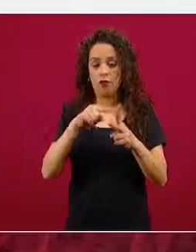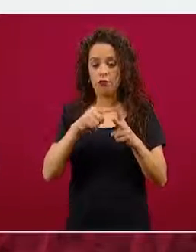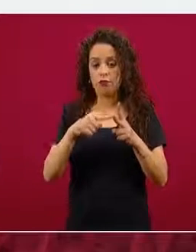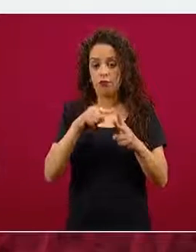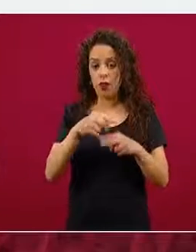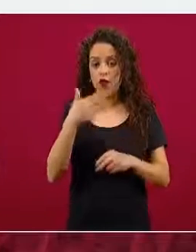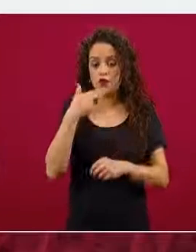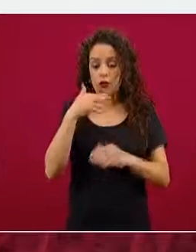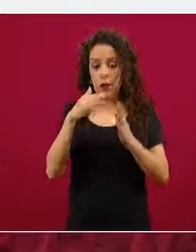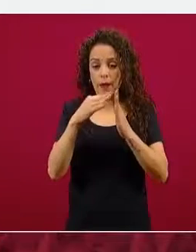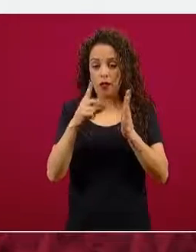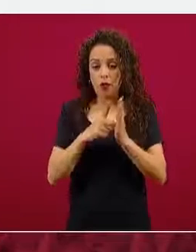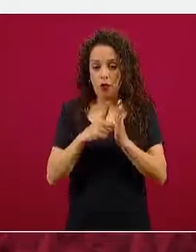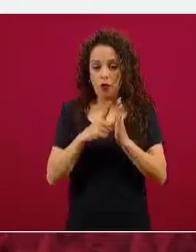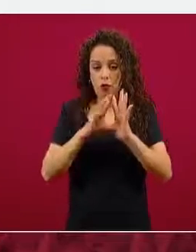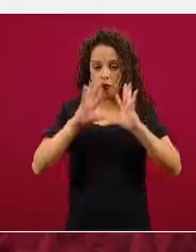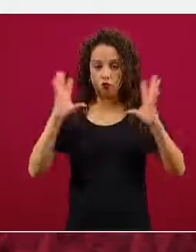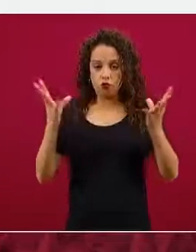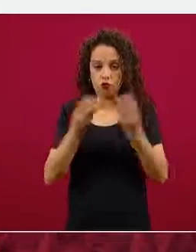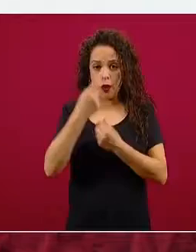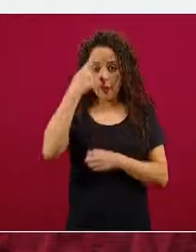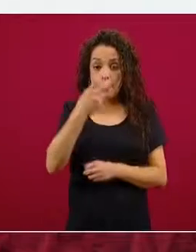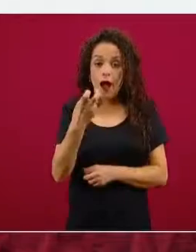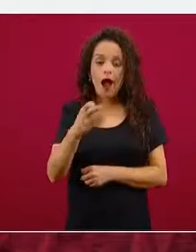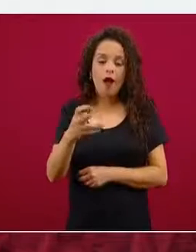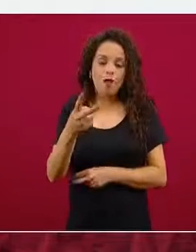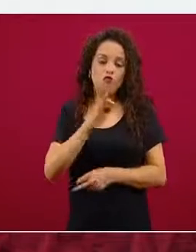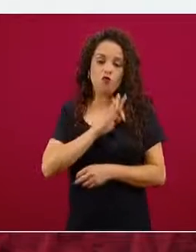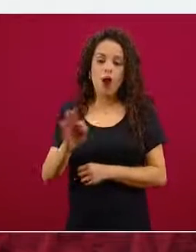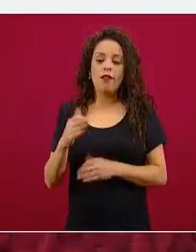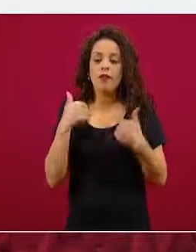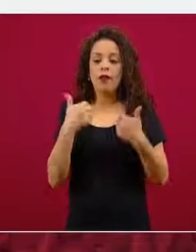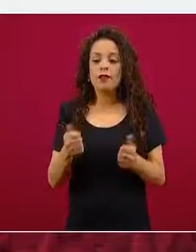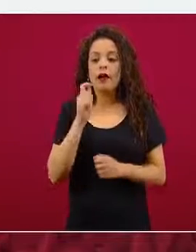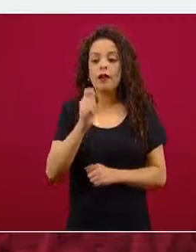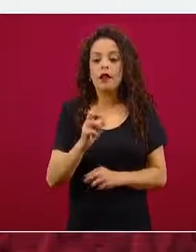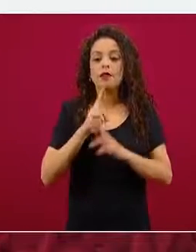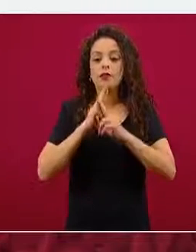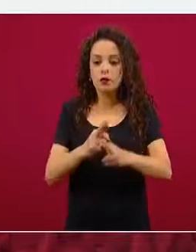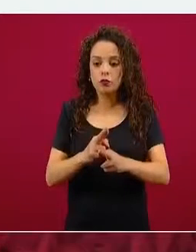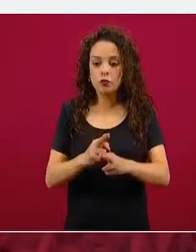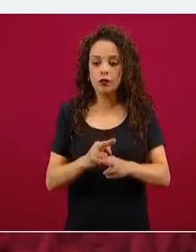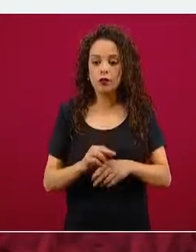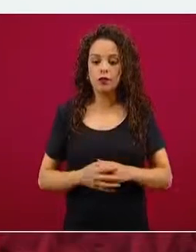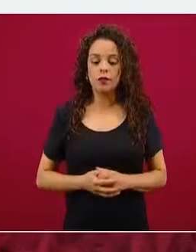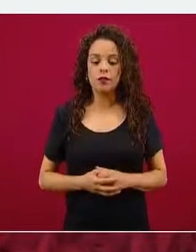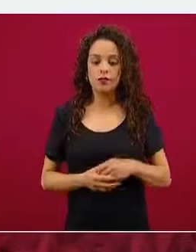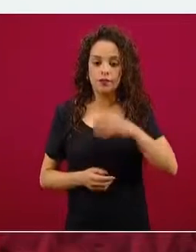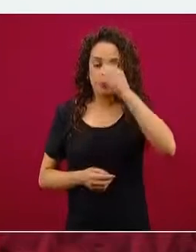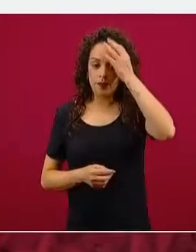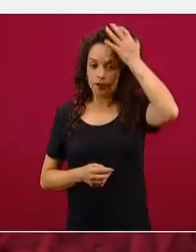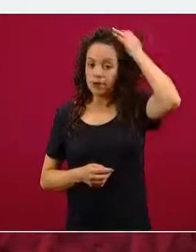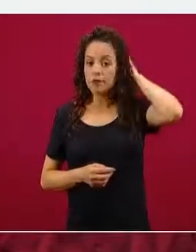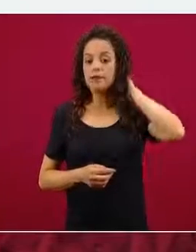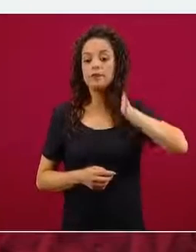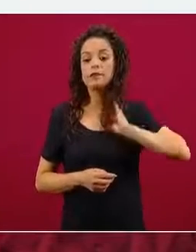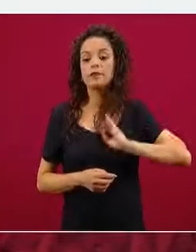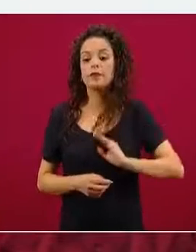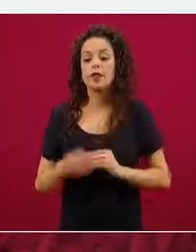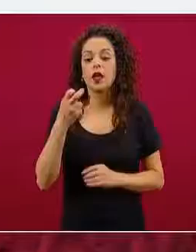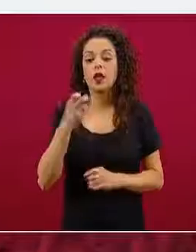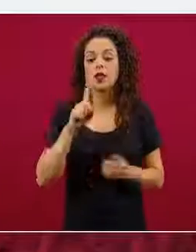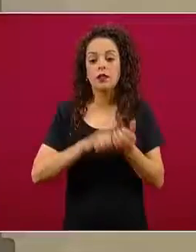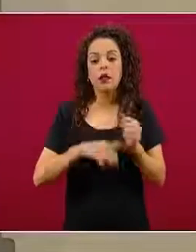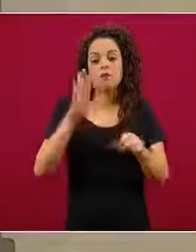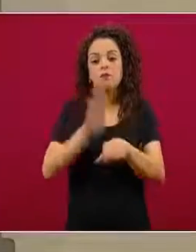para llegar a estos resultados, de manera que tengamos como se ha previsto un impacto